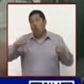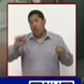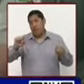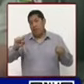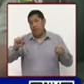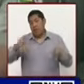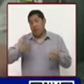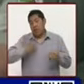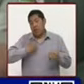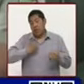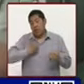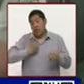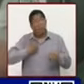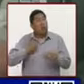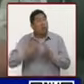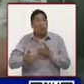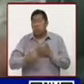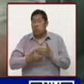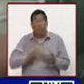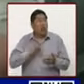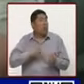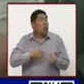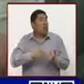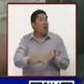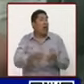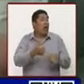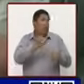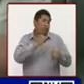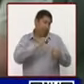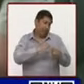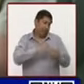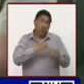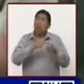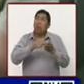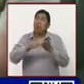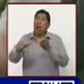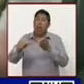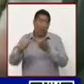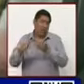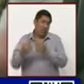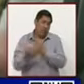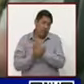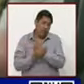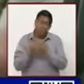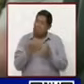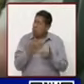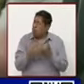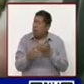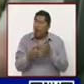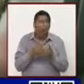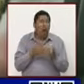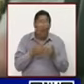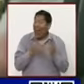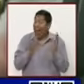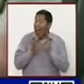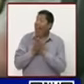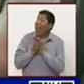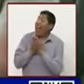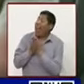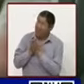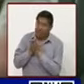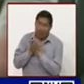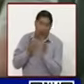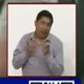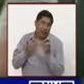él asumir el compromiso de la deuda con la entidad financiera o con la empresa. Y está a título de